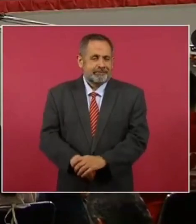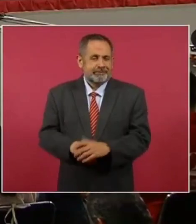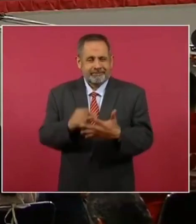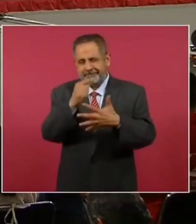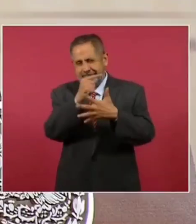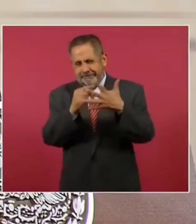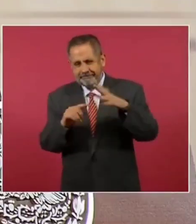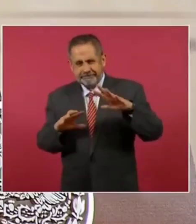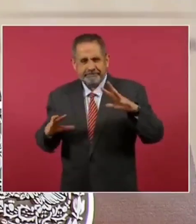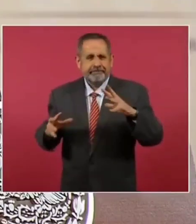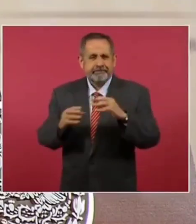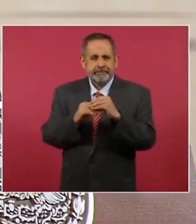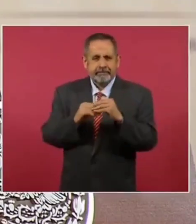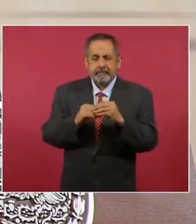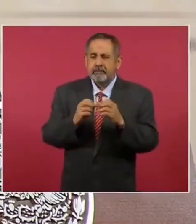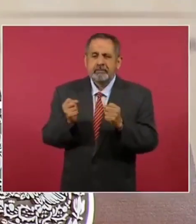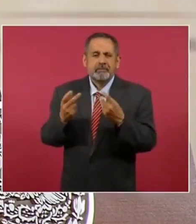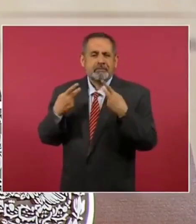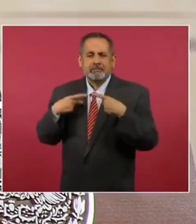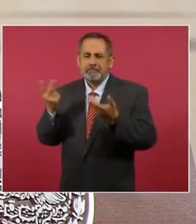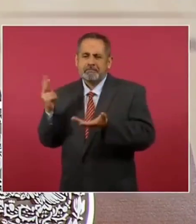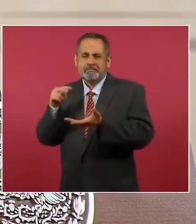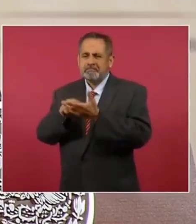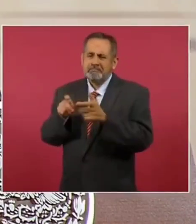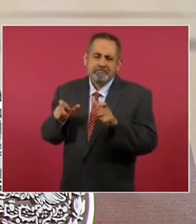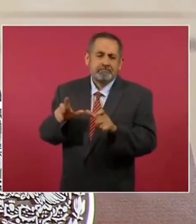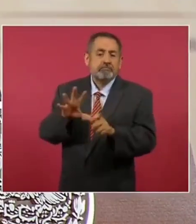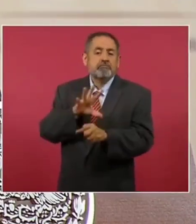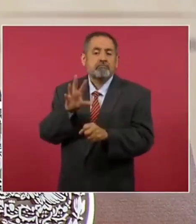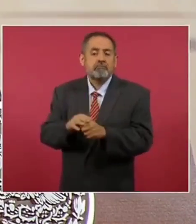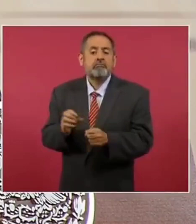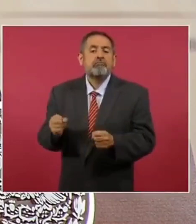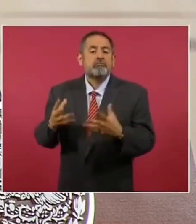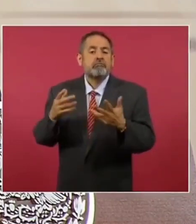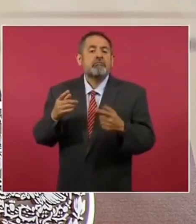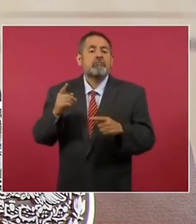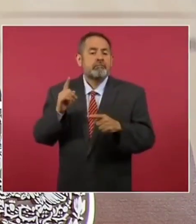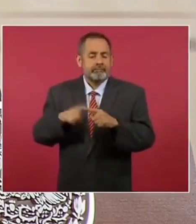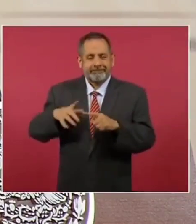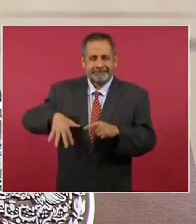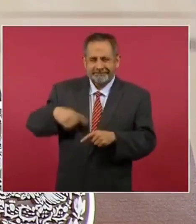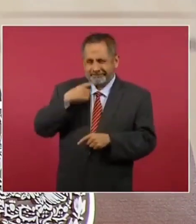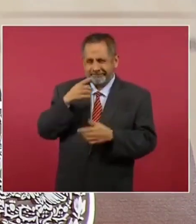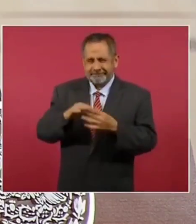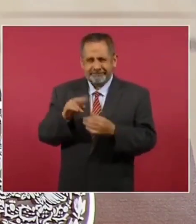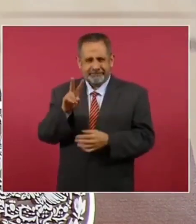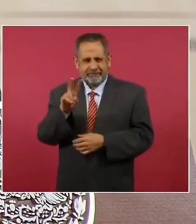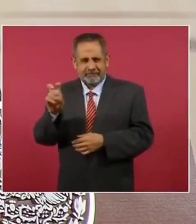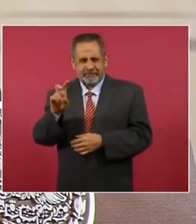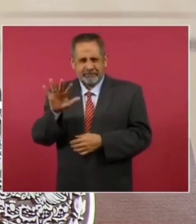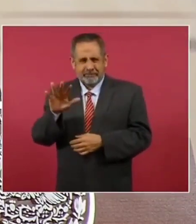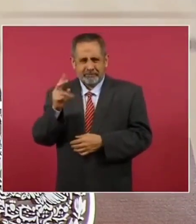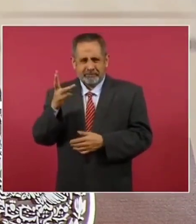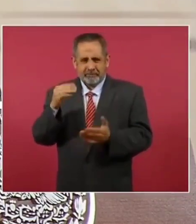y operación sargazo 2023 esto se hace con el efectivo señalado de